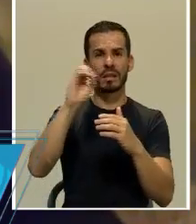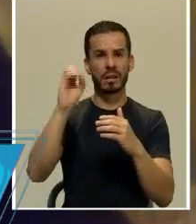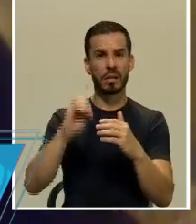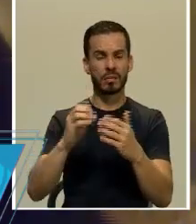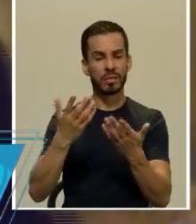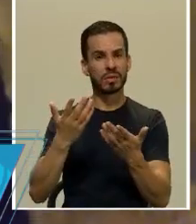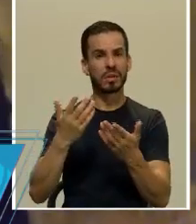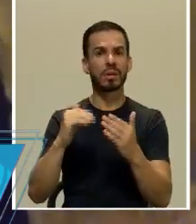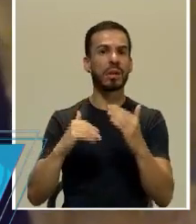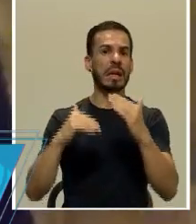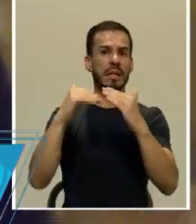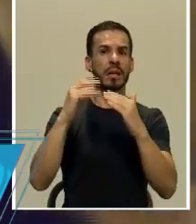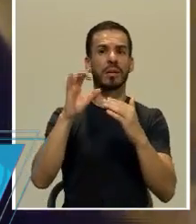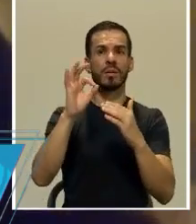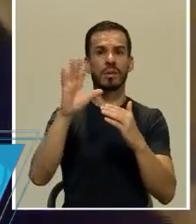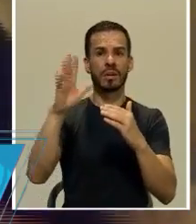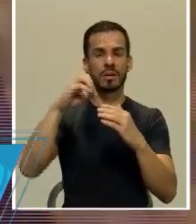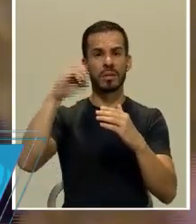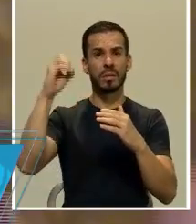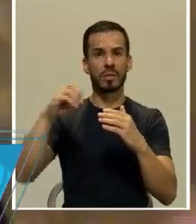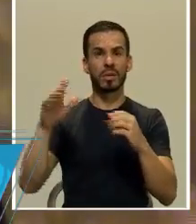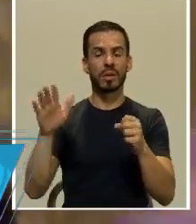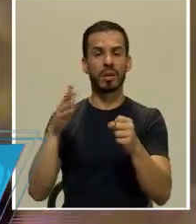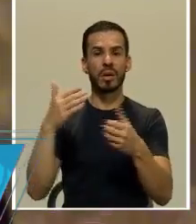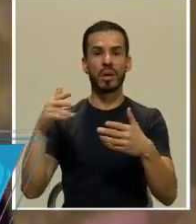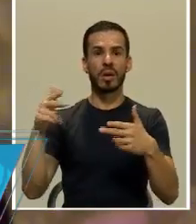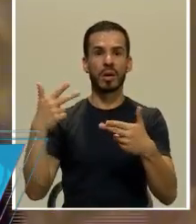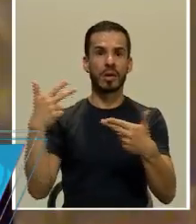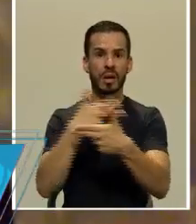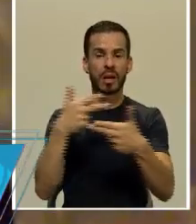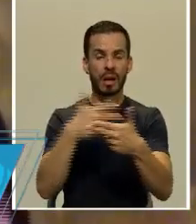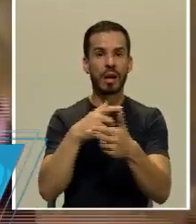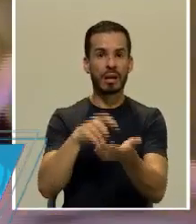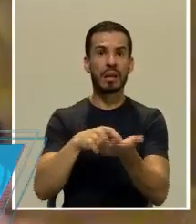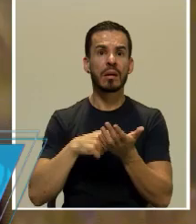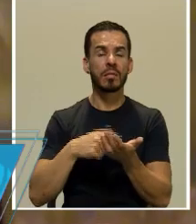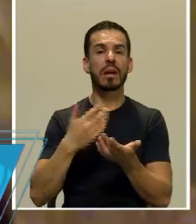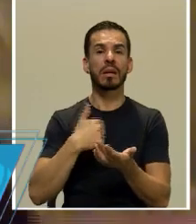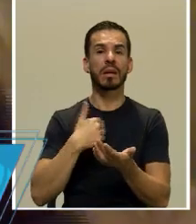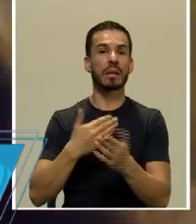70, ya casi llegando al 95% de ocupación de la demanda que tuvieron